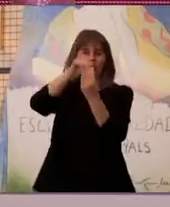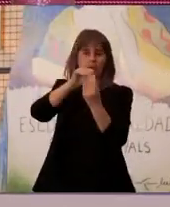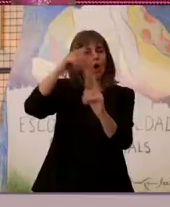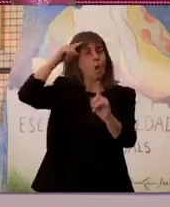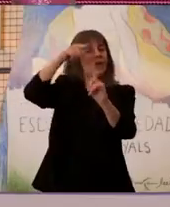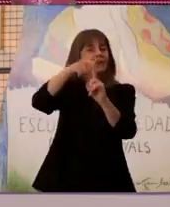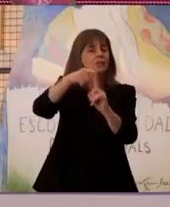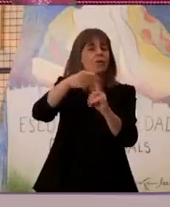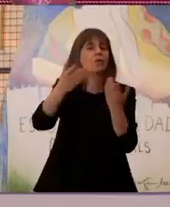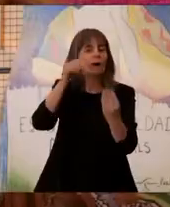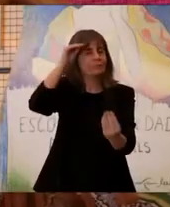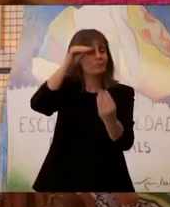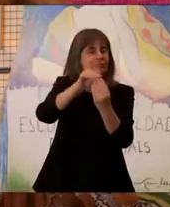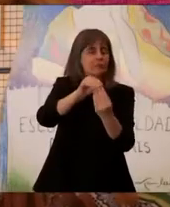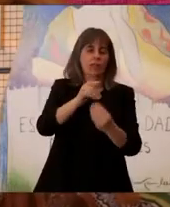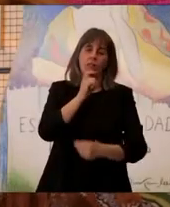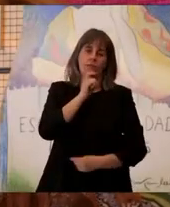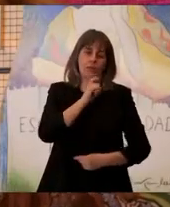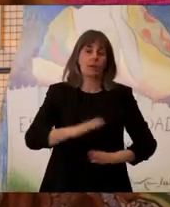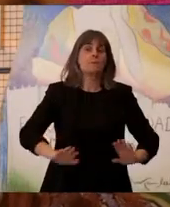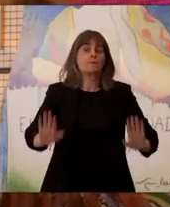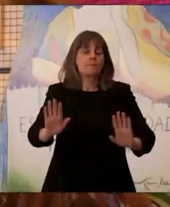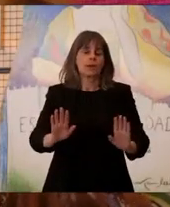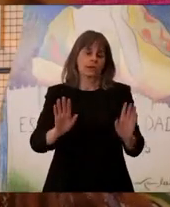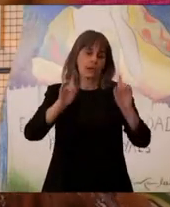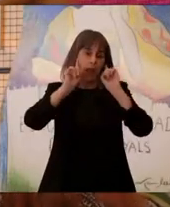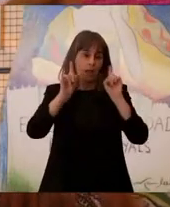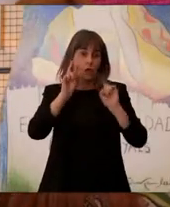pero si lo miramos de una manera más general